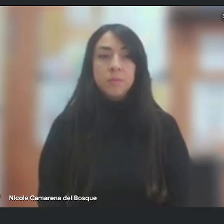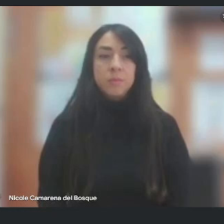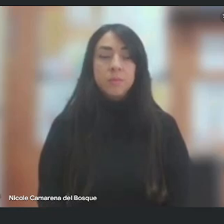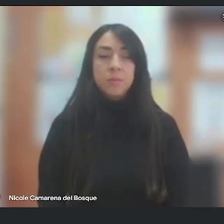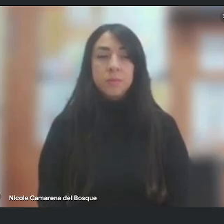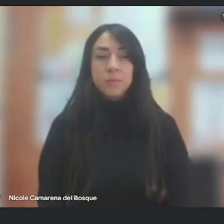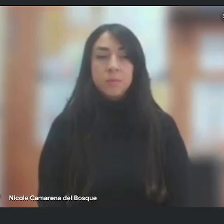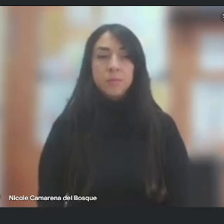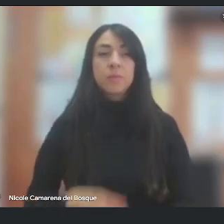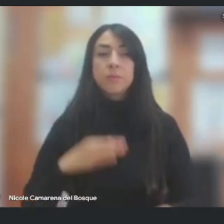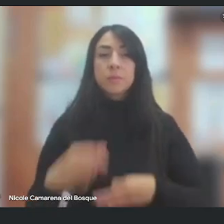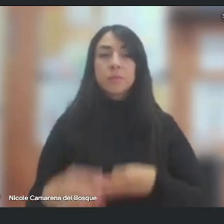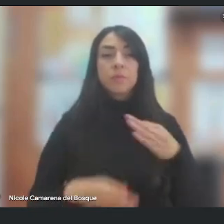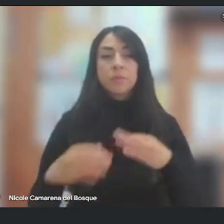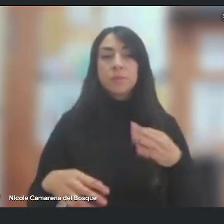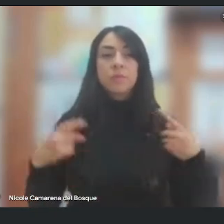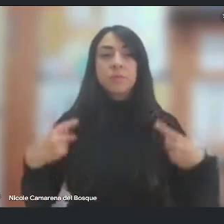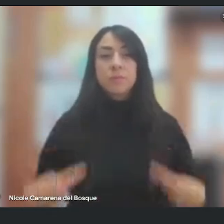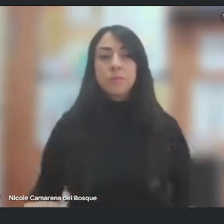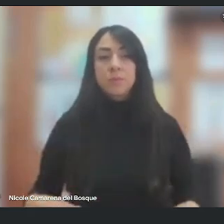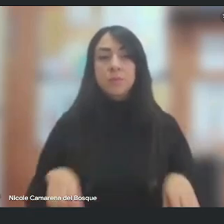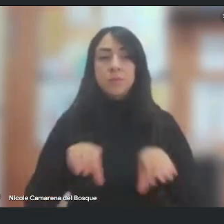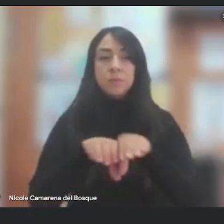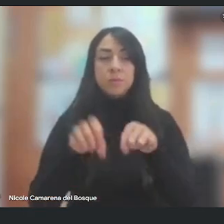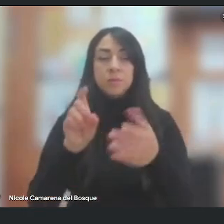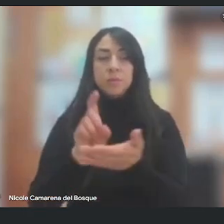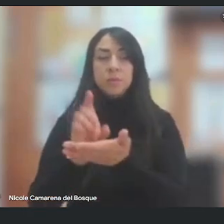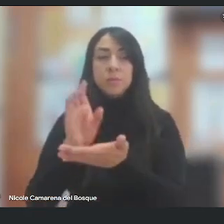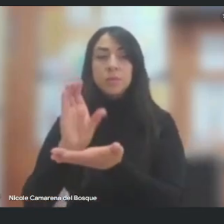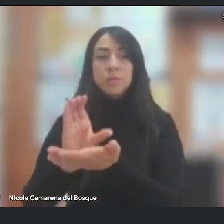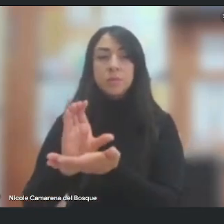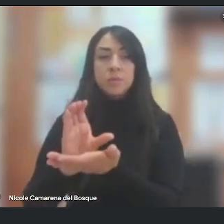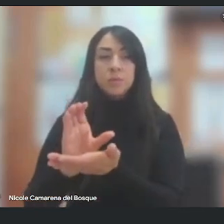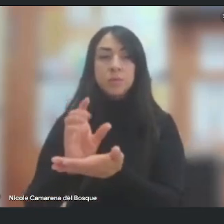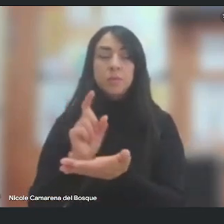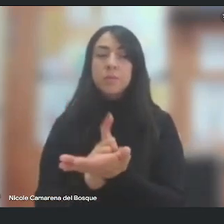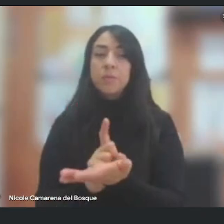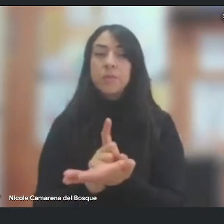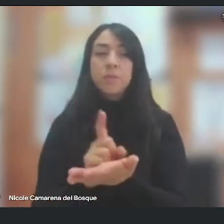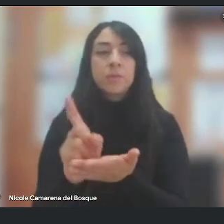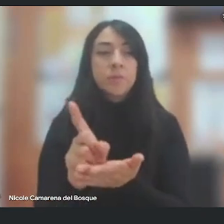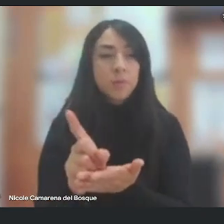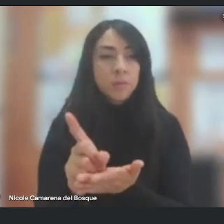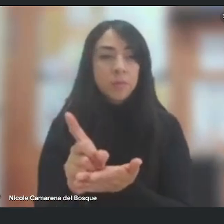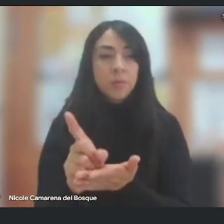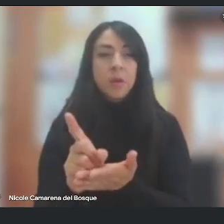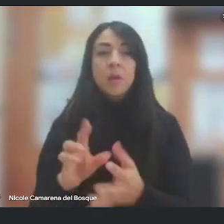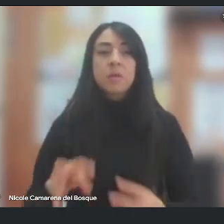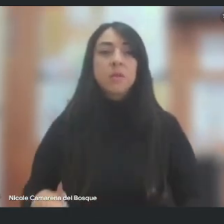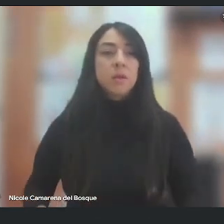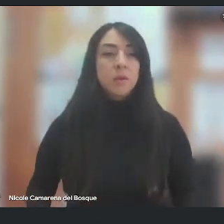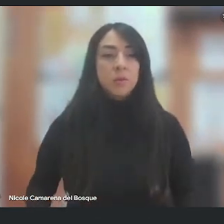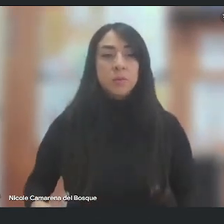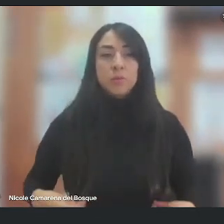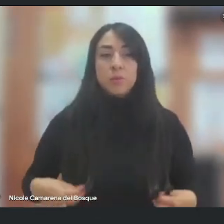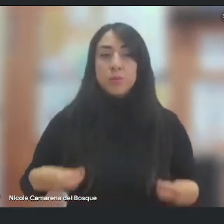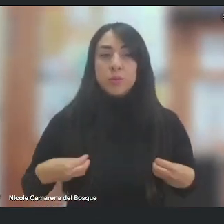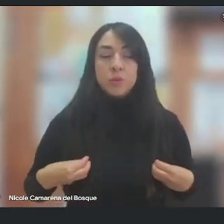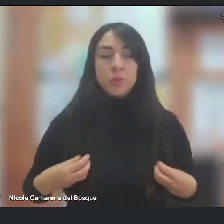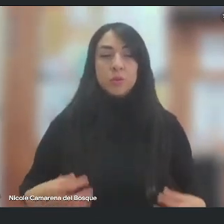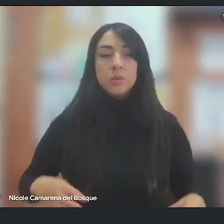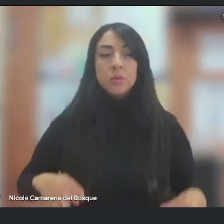vida, condiciones indispensables para que una persona tenga independencia. Entonces, yo soy